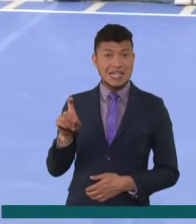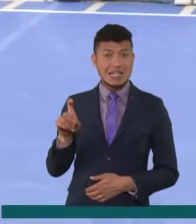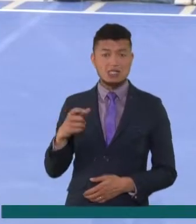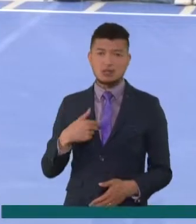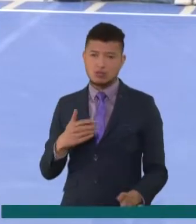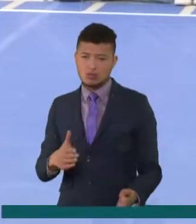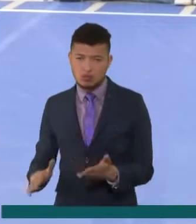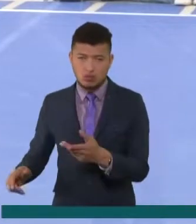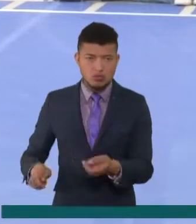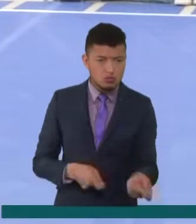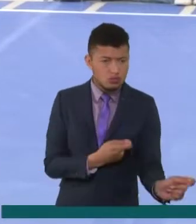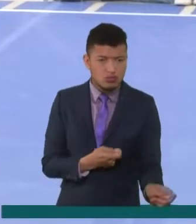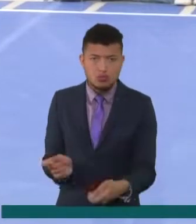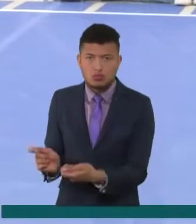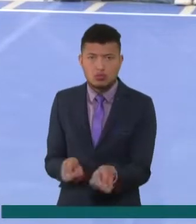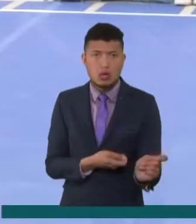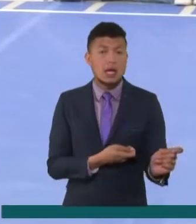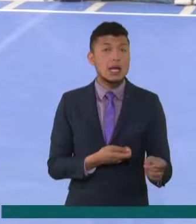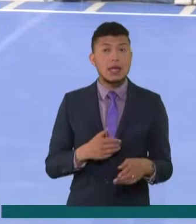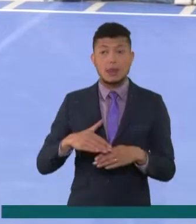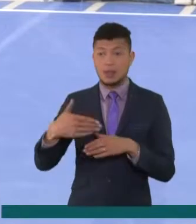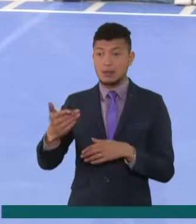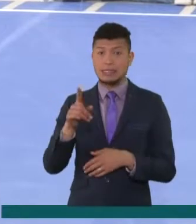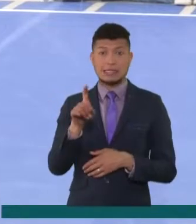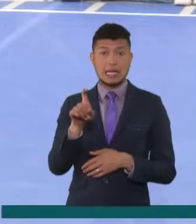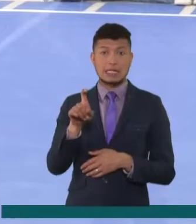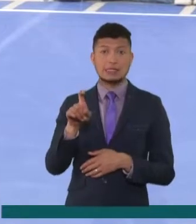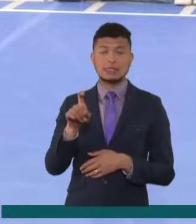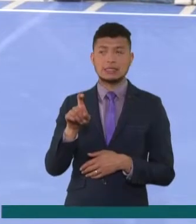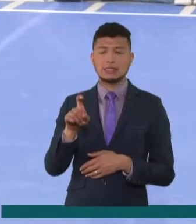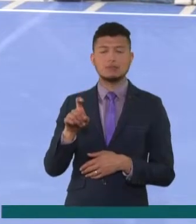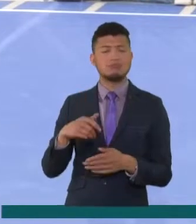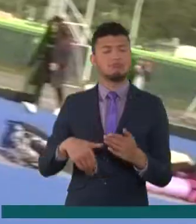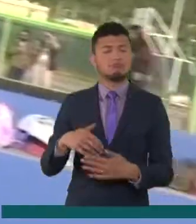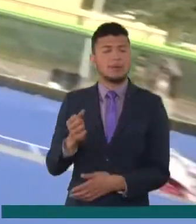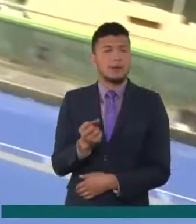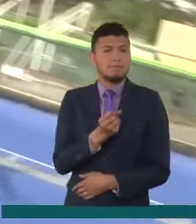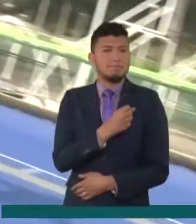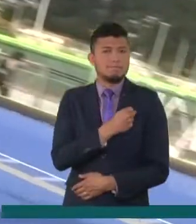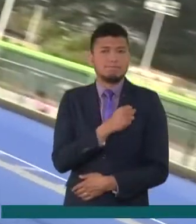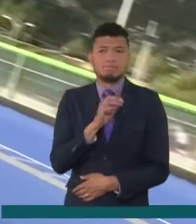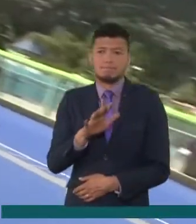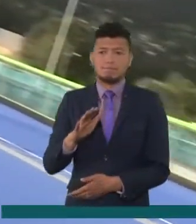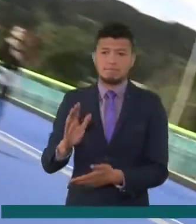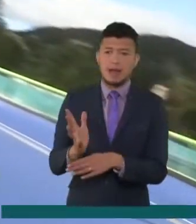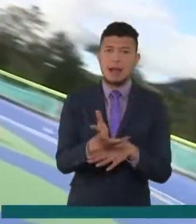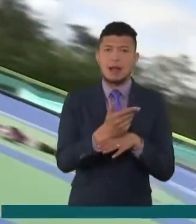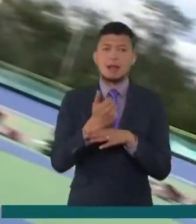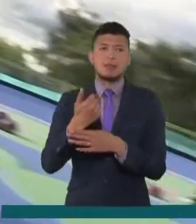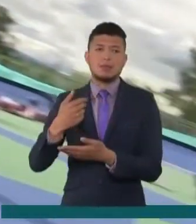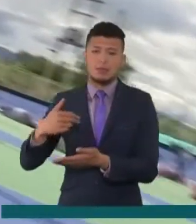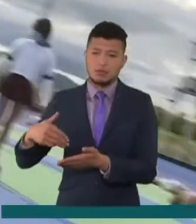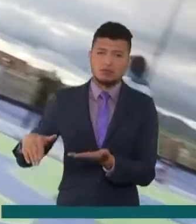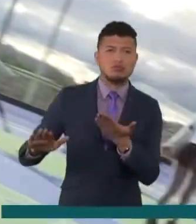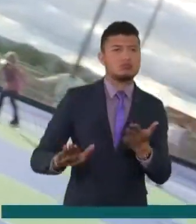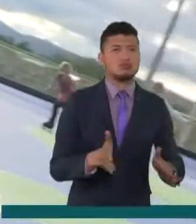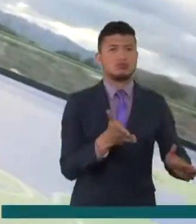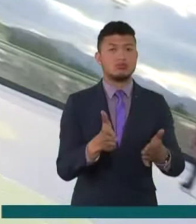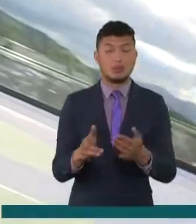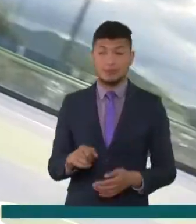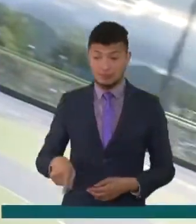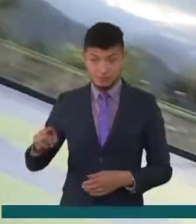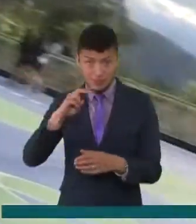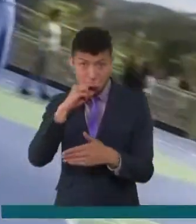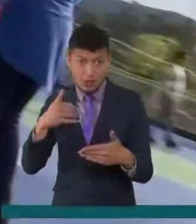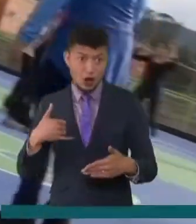abajo y desde los 6 pues nació mi pasión hacia patinaje artístico profesionales como ella niños y jóvenes que hasta ahora inició